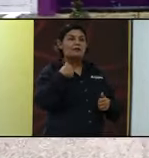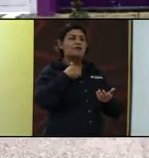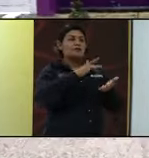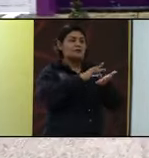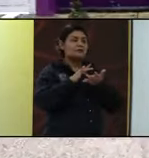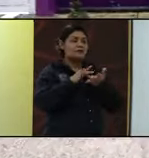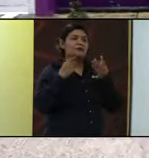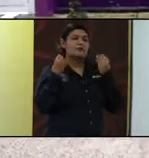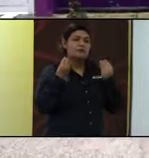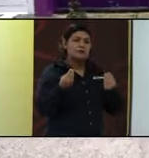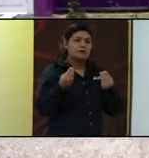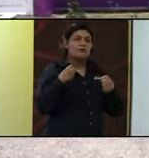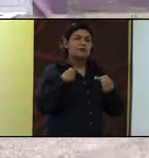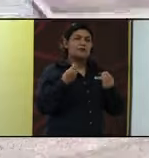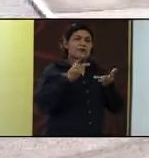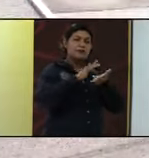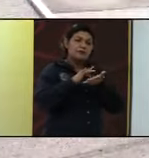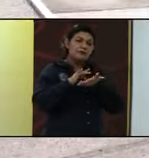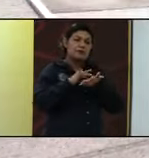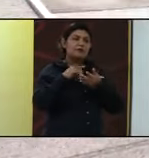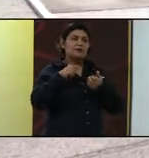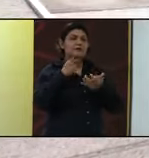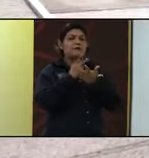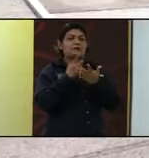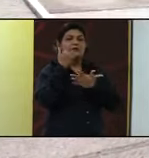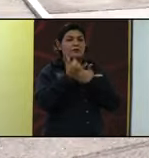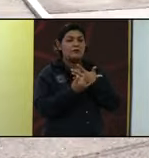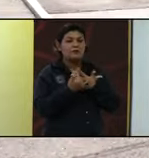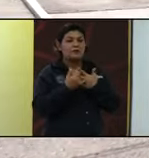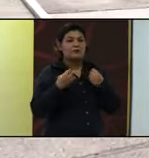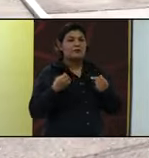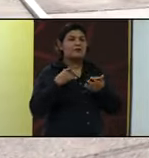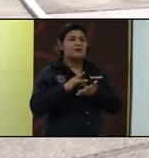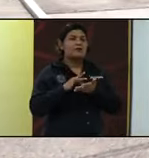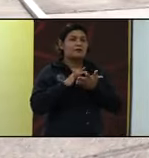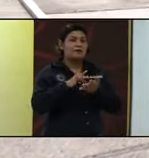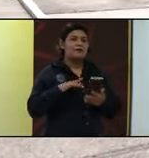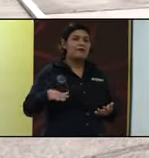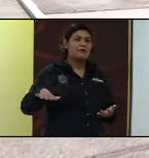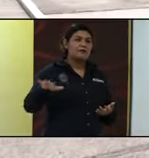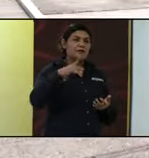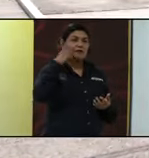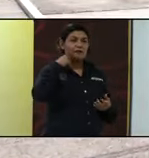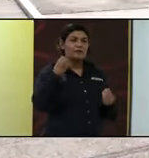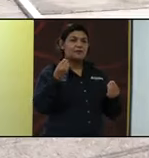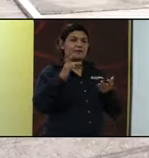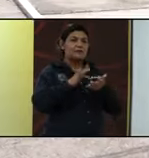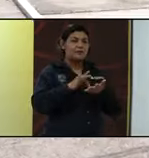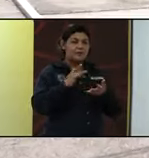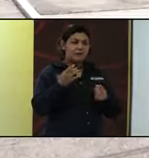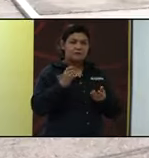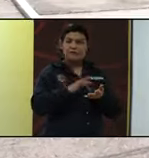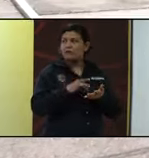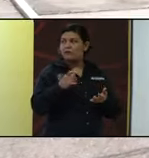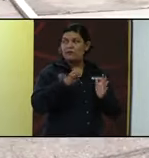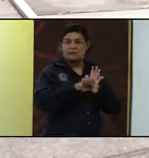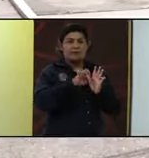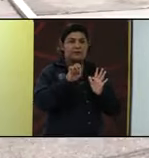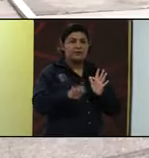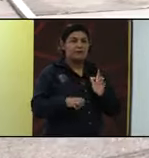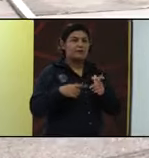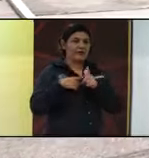apoyando muchísimo, me está apoyando a mí en este proyecto y las está apoyando a todas. Así que gracias, y es un ejemplo a seguir,